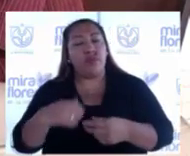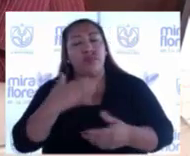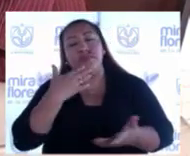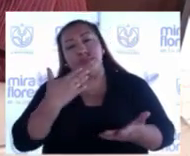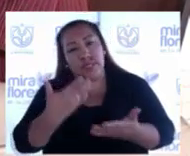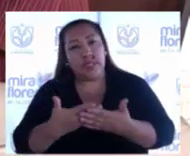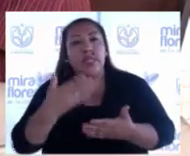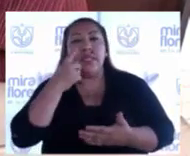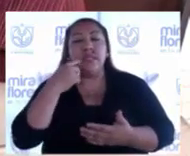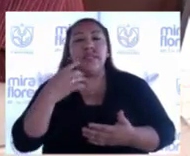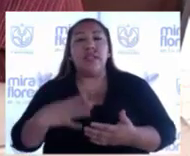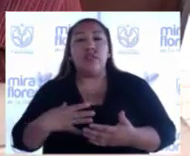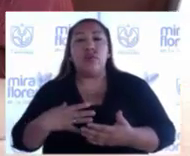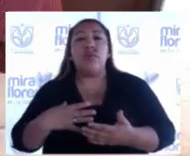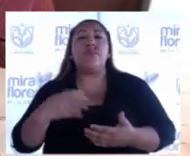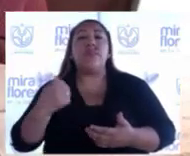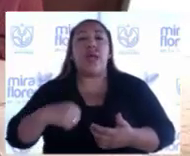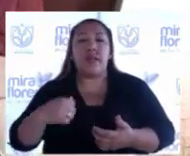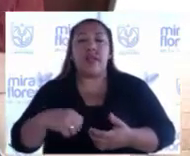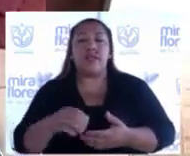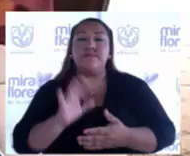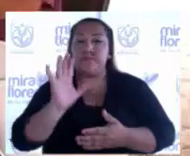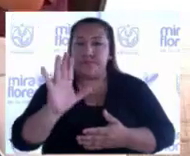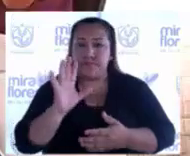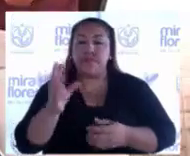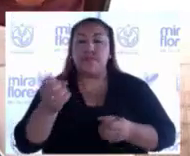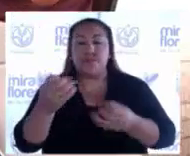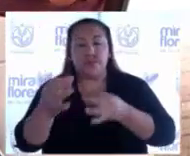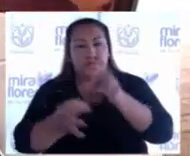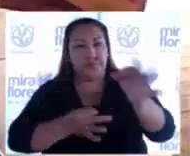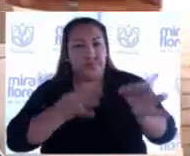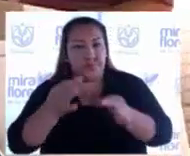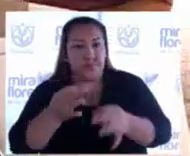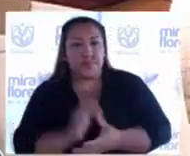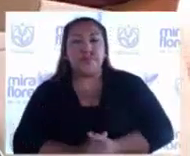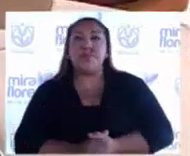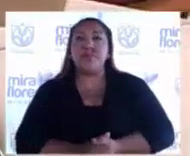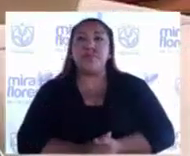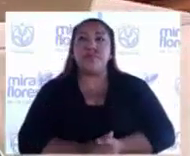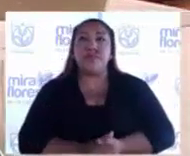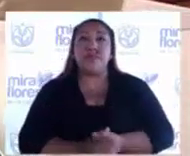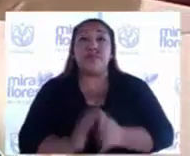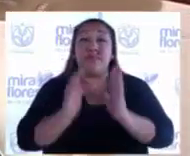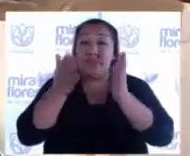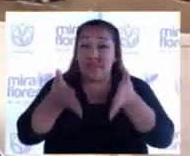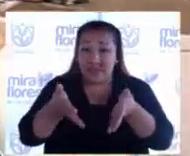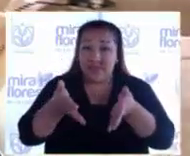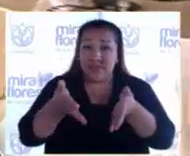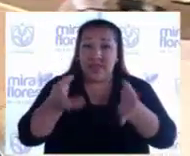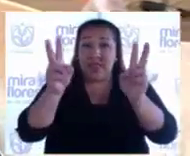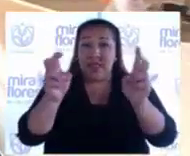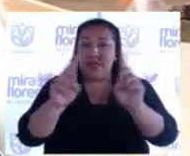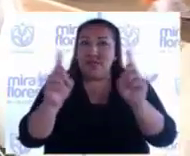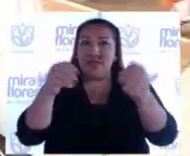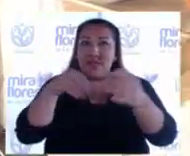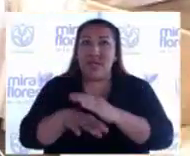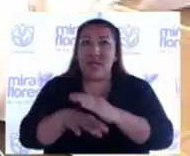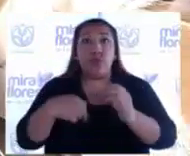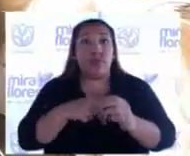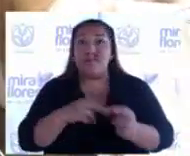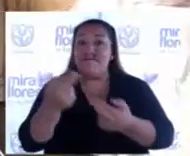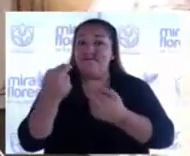Gracias. A ver, solo para precisar, este es un tema que no está en el ámbito de